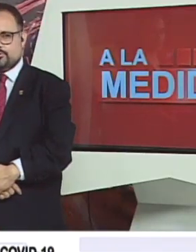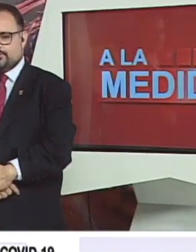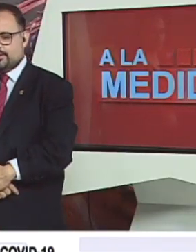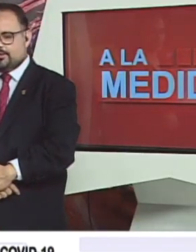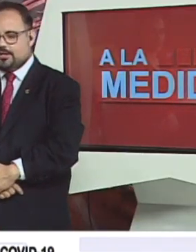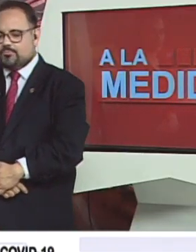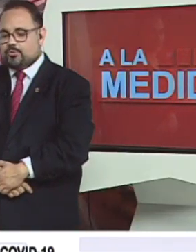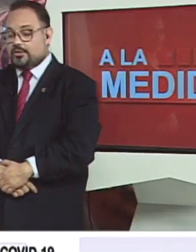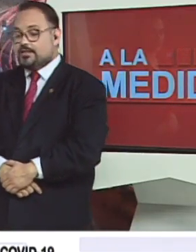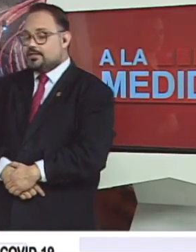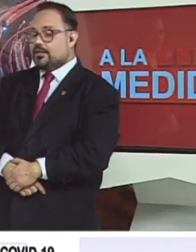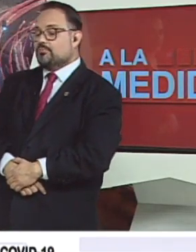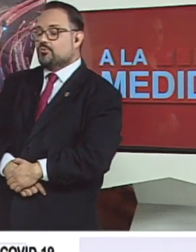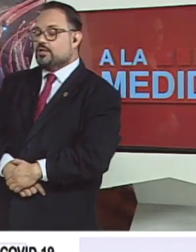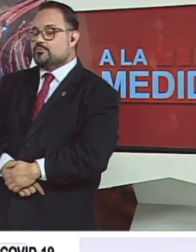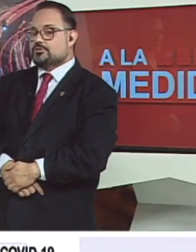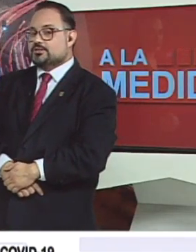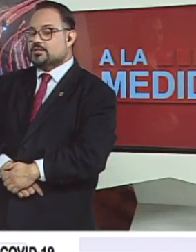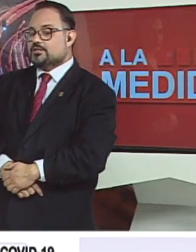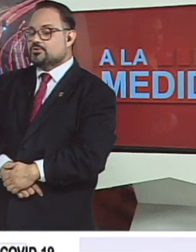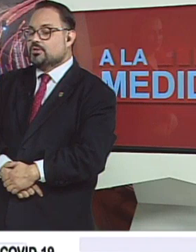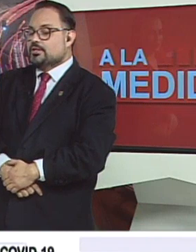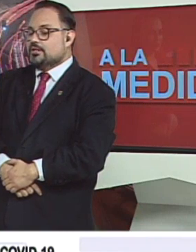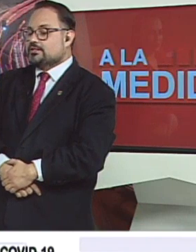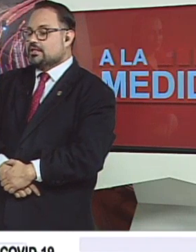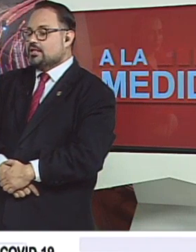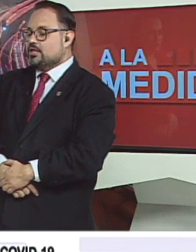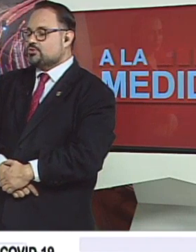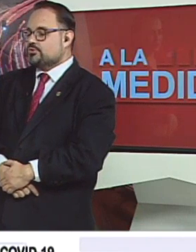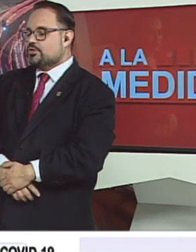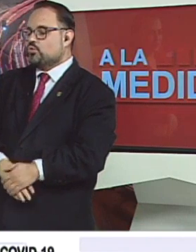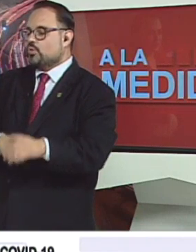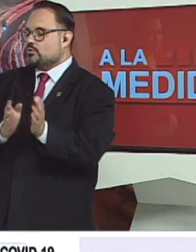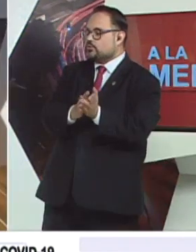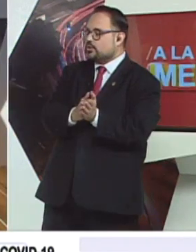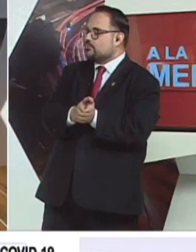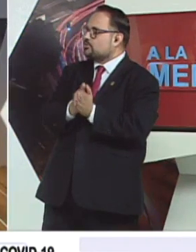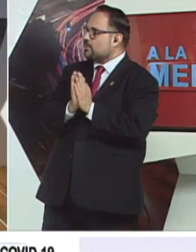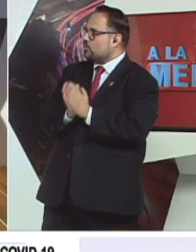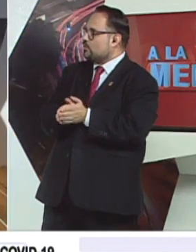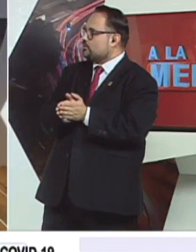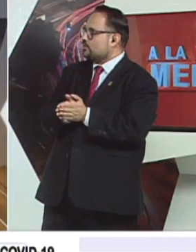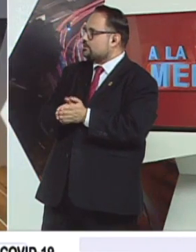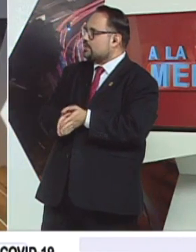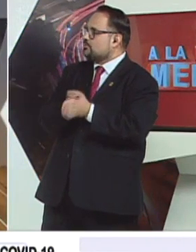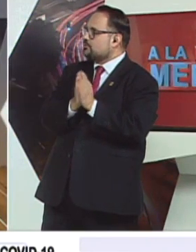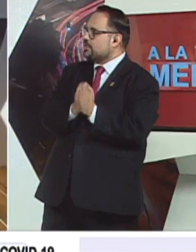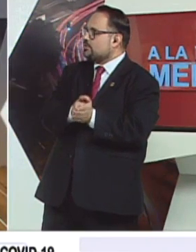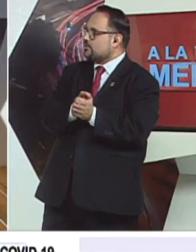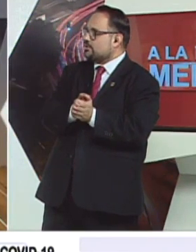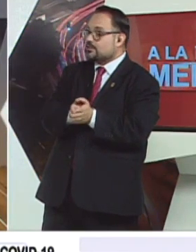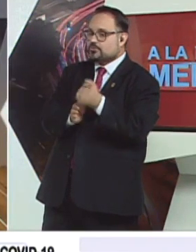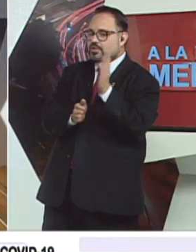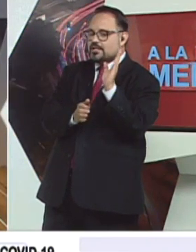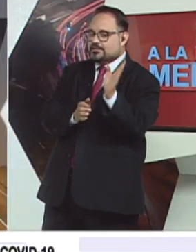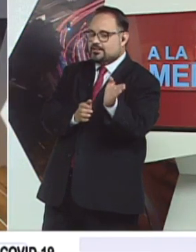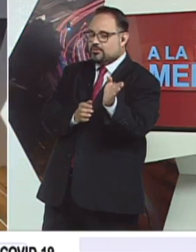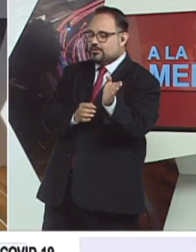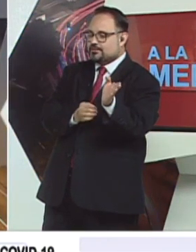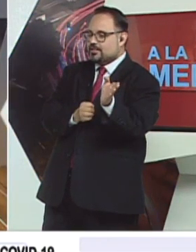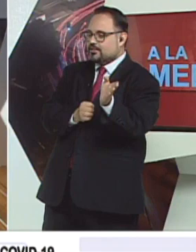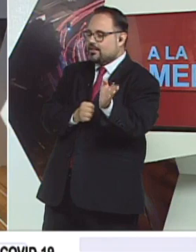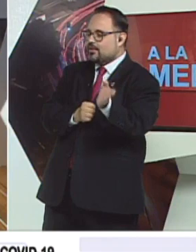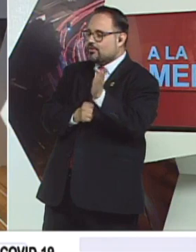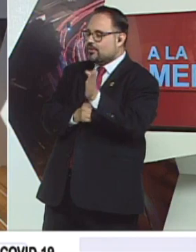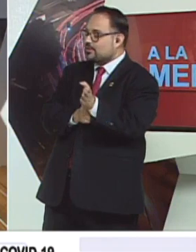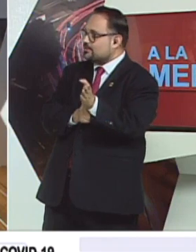situación importante que pudiéramos hacer eso desde el hecho de cuánto tenemos, para cuánto gastamos, qué es lo que hacemos, si